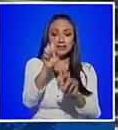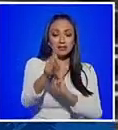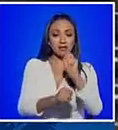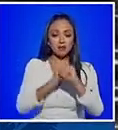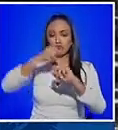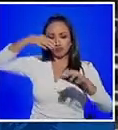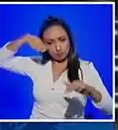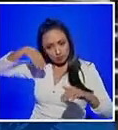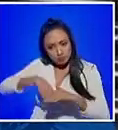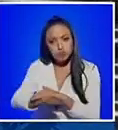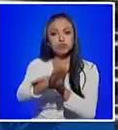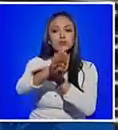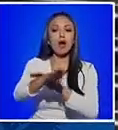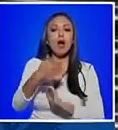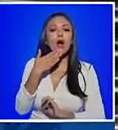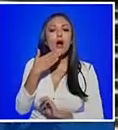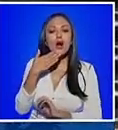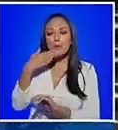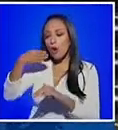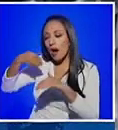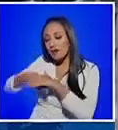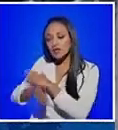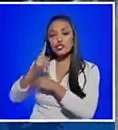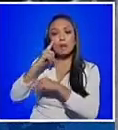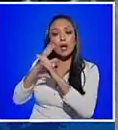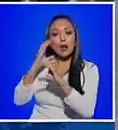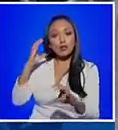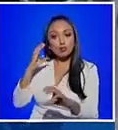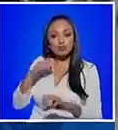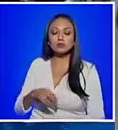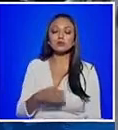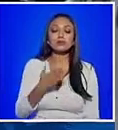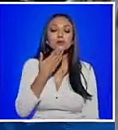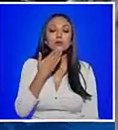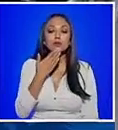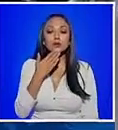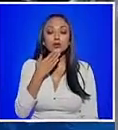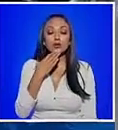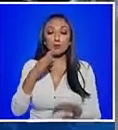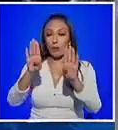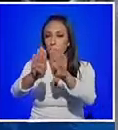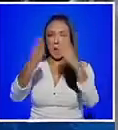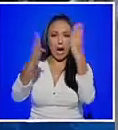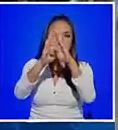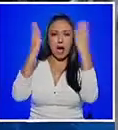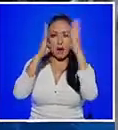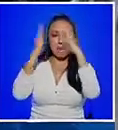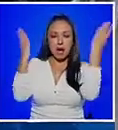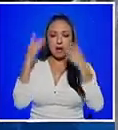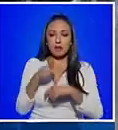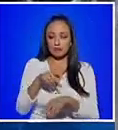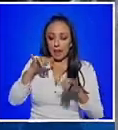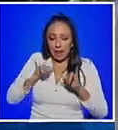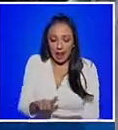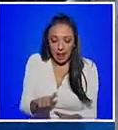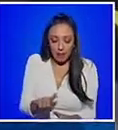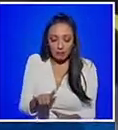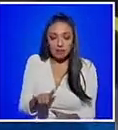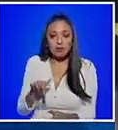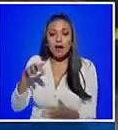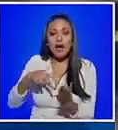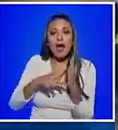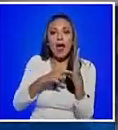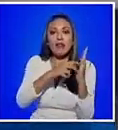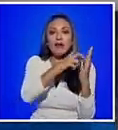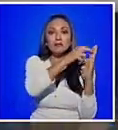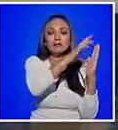metió al lugar a través del acceso exclusivo de buses, atravesando puertas de cristal y quedando encajado en las escaleras de